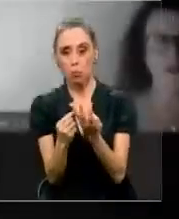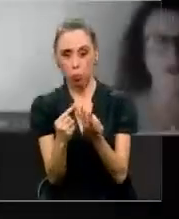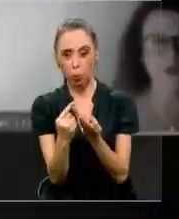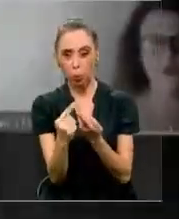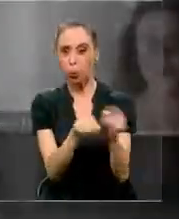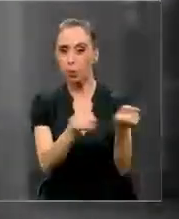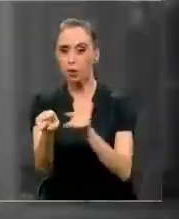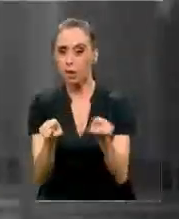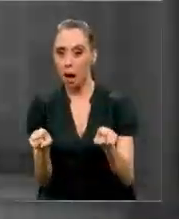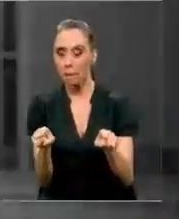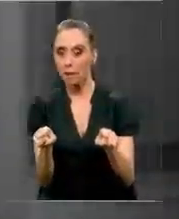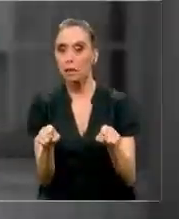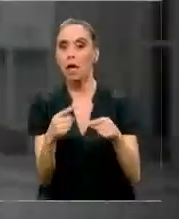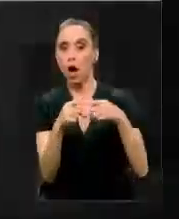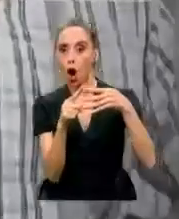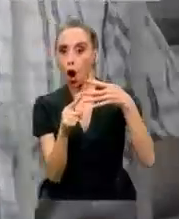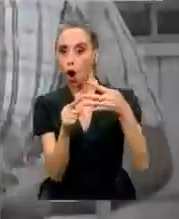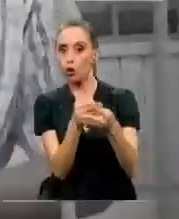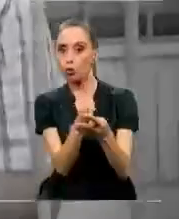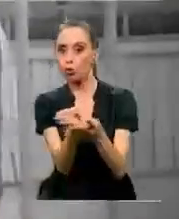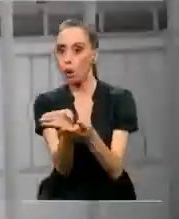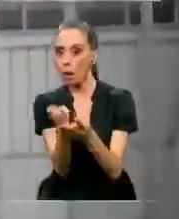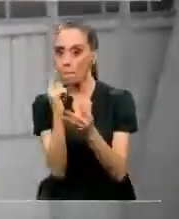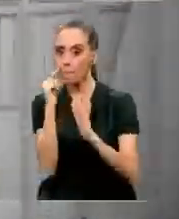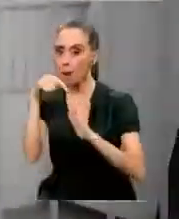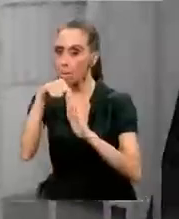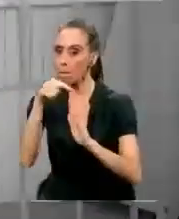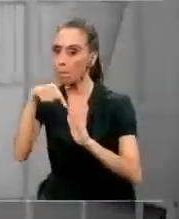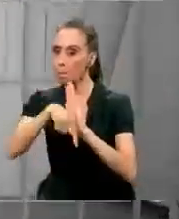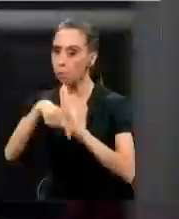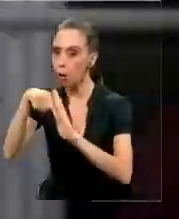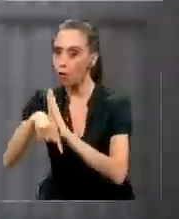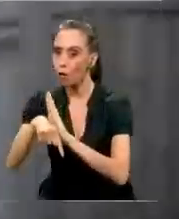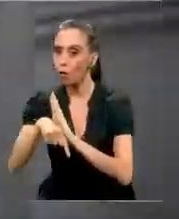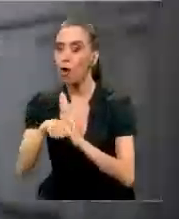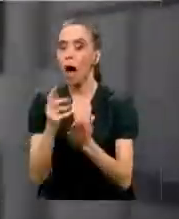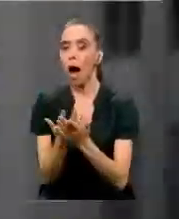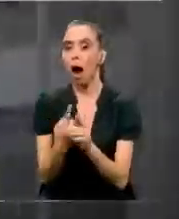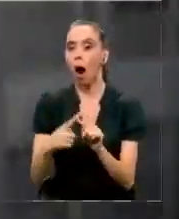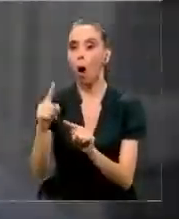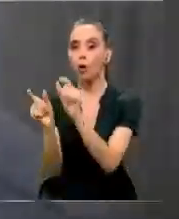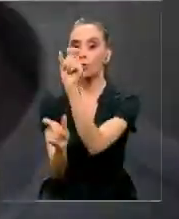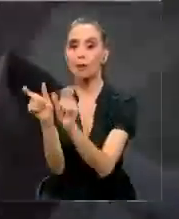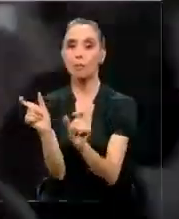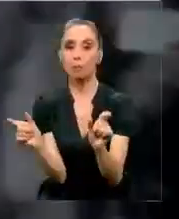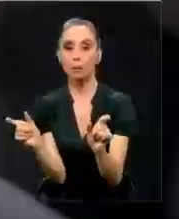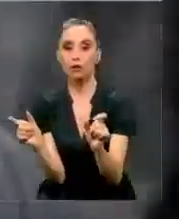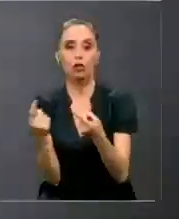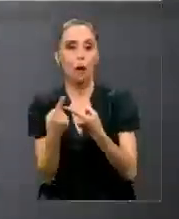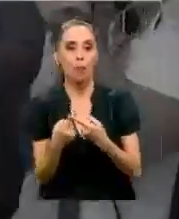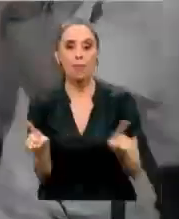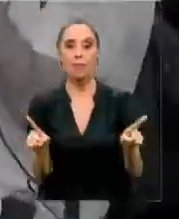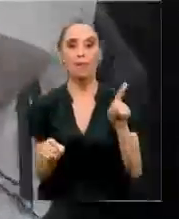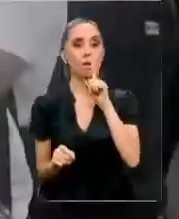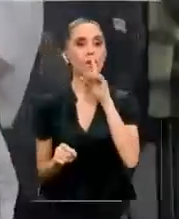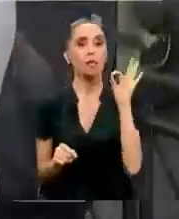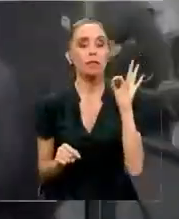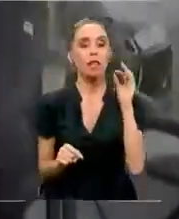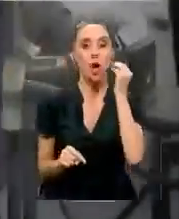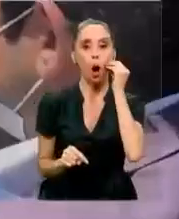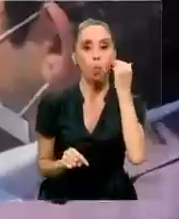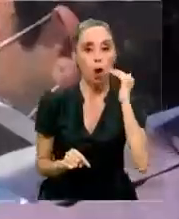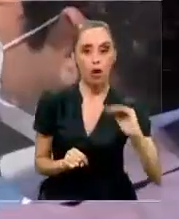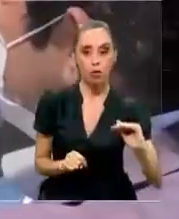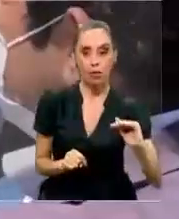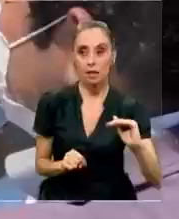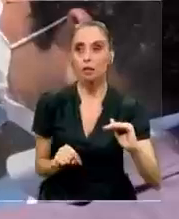toman fuerza otras líneas de investigación que involucrarían a otras personas distintas al tío abuelo del menor